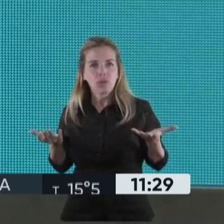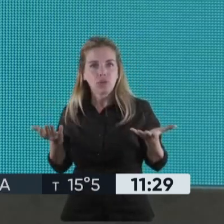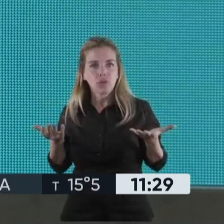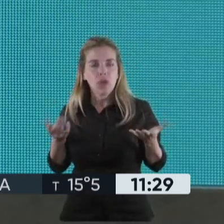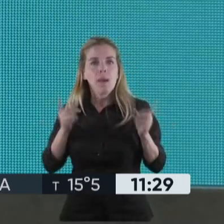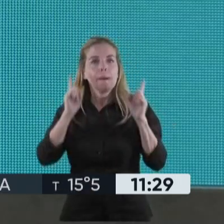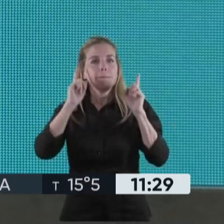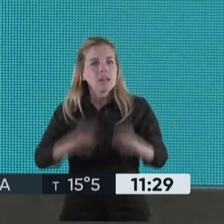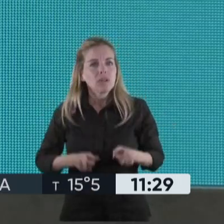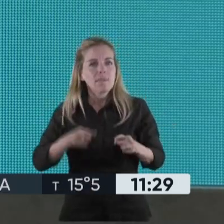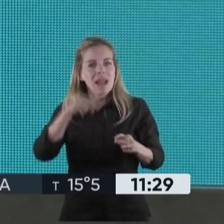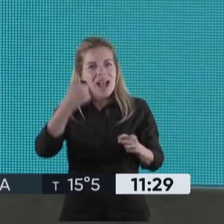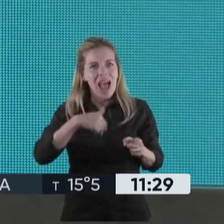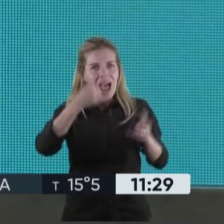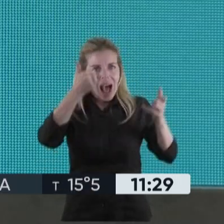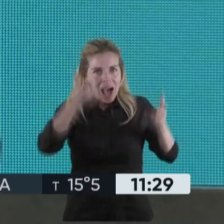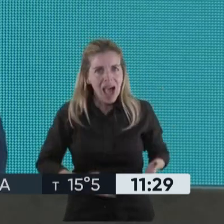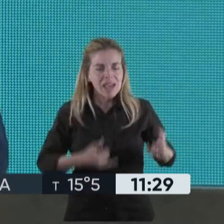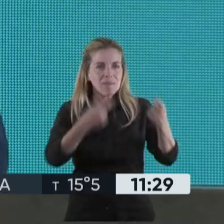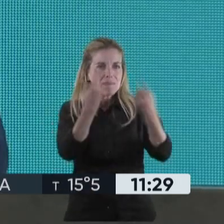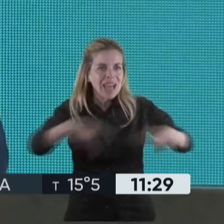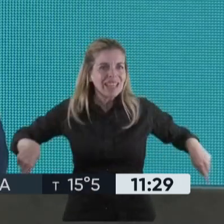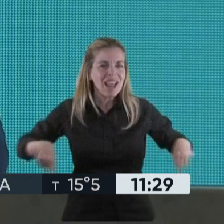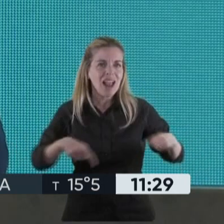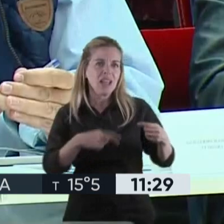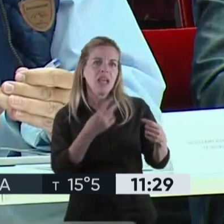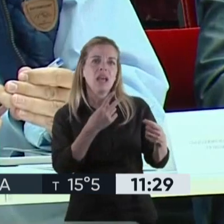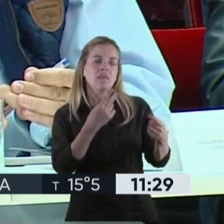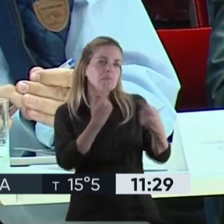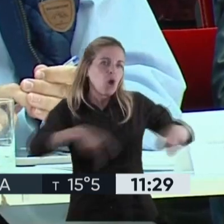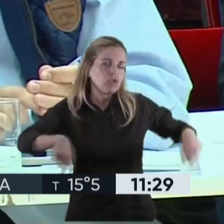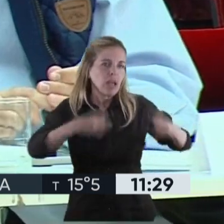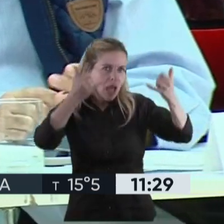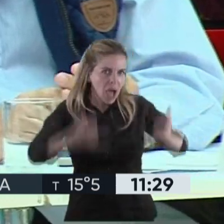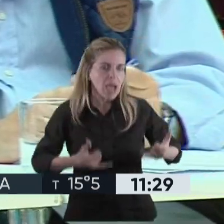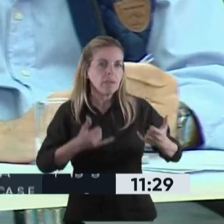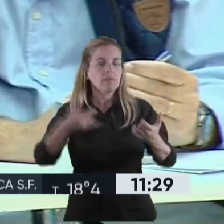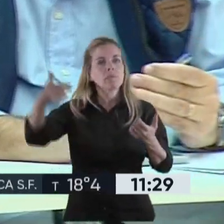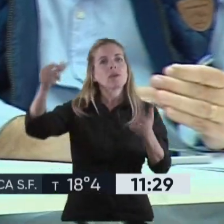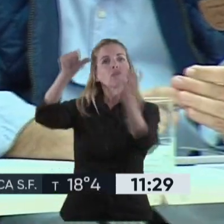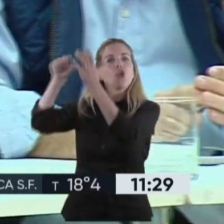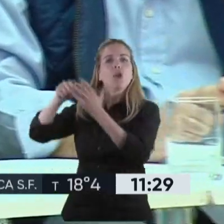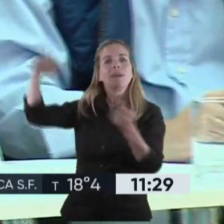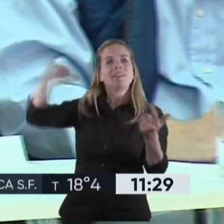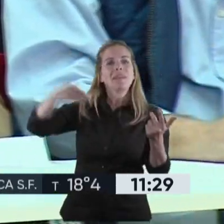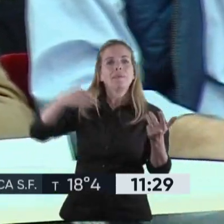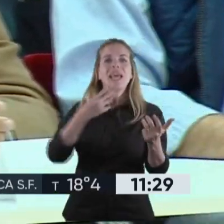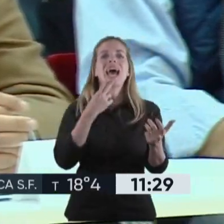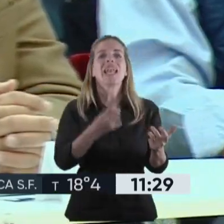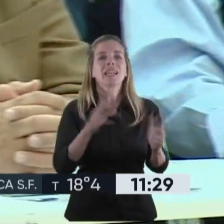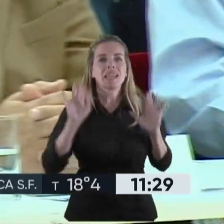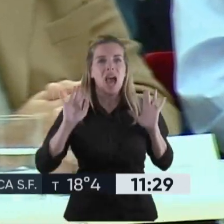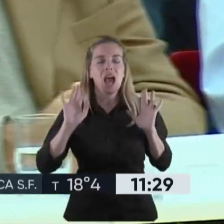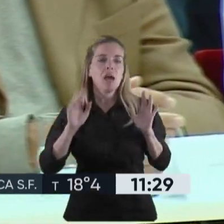tenemos todo lo que el mundo reclama hoy en materia energética. ¿Qué reclama el mundo? El mundo